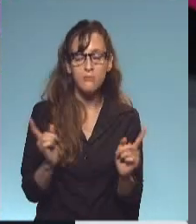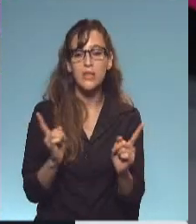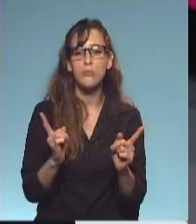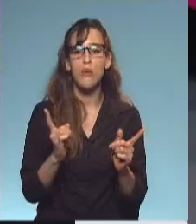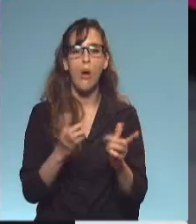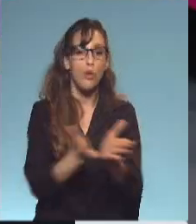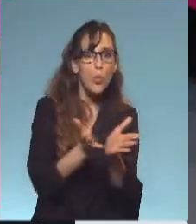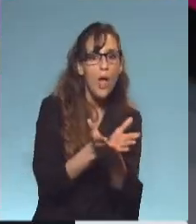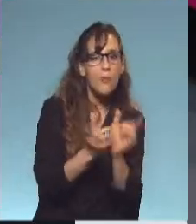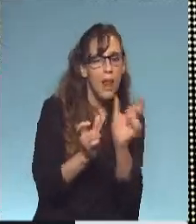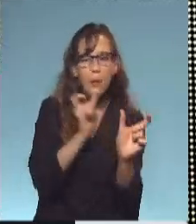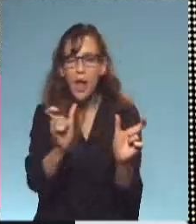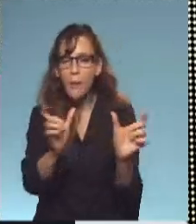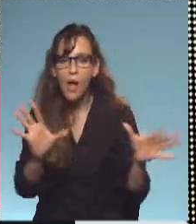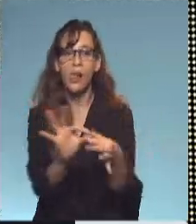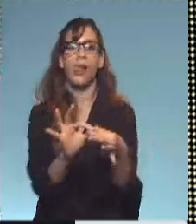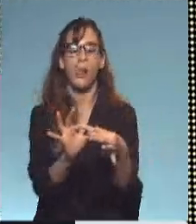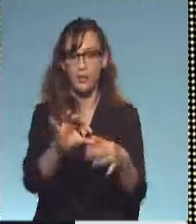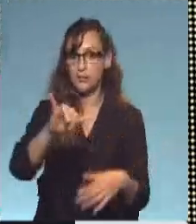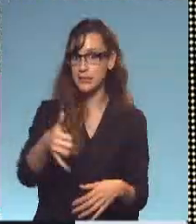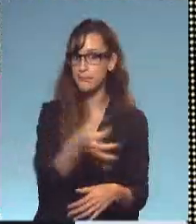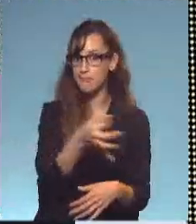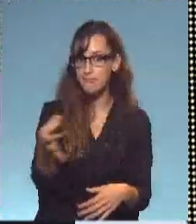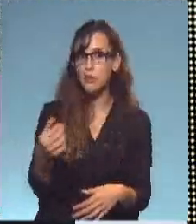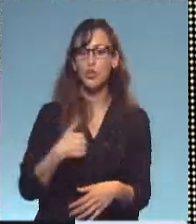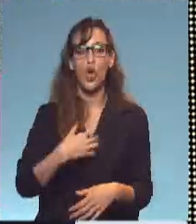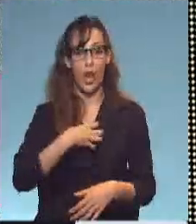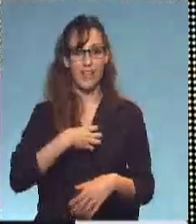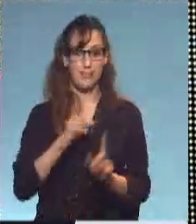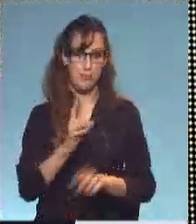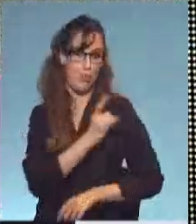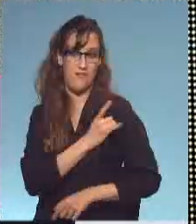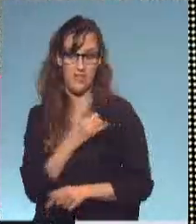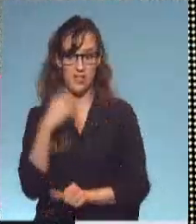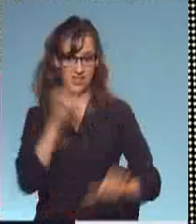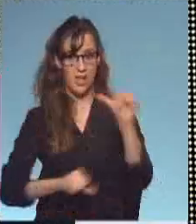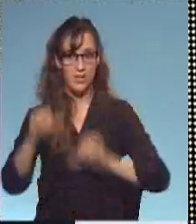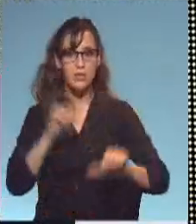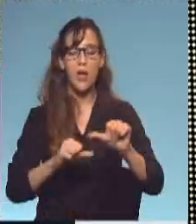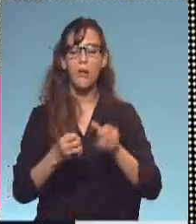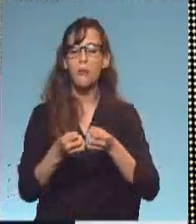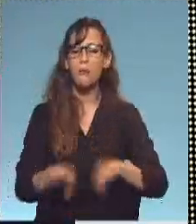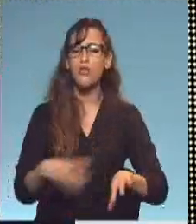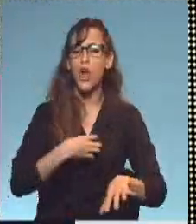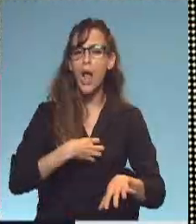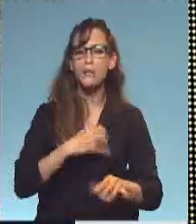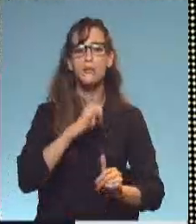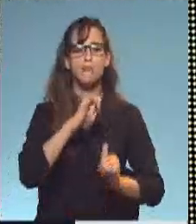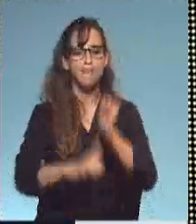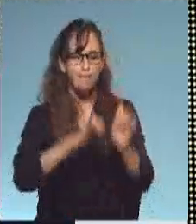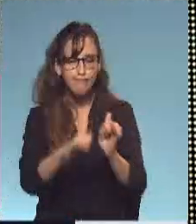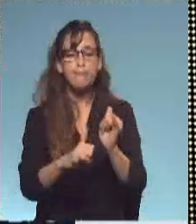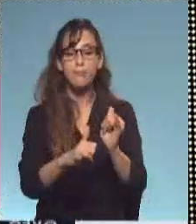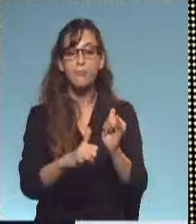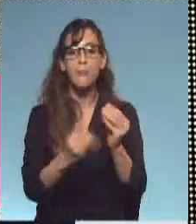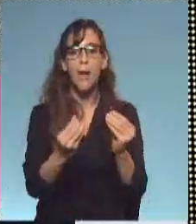cuando claro, tenés que exacto, recordar bueno. algo con la memoria. Claro, yo de hecho, yo doy clase de neurociencia en la universidad y siempre empiezo las clases con esta demostración porque es una excelente excusa para hablar de